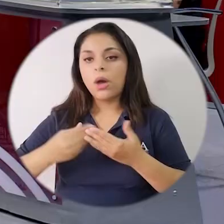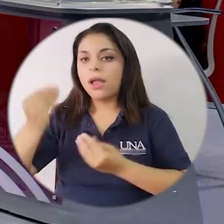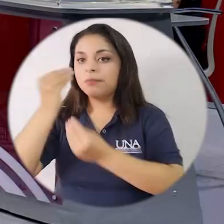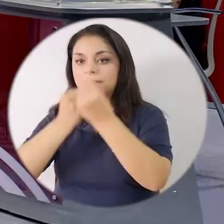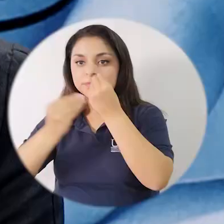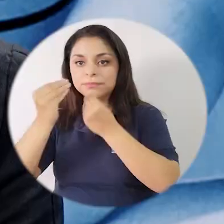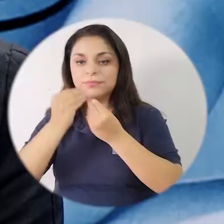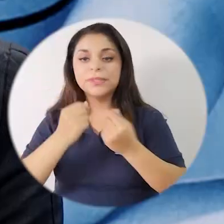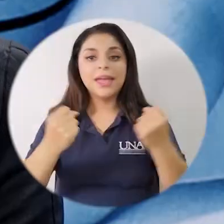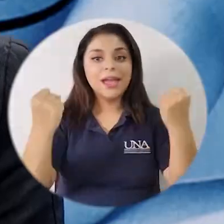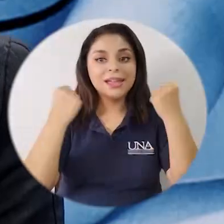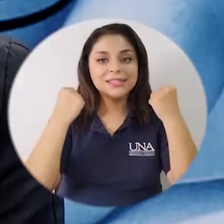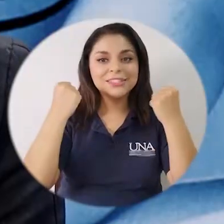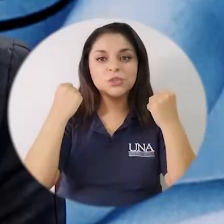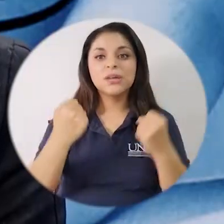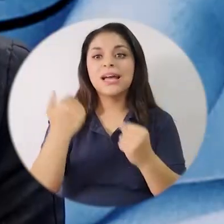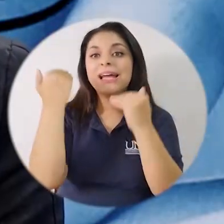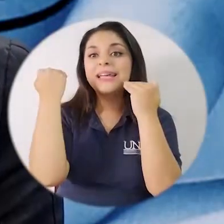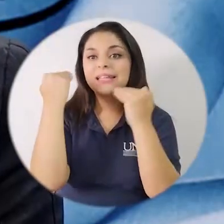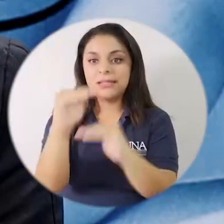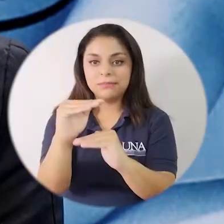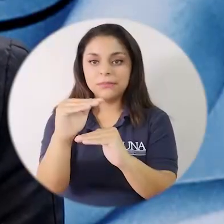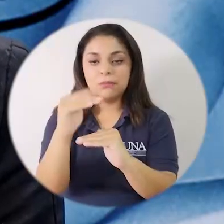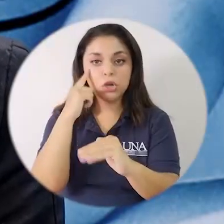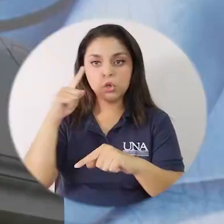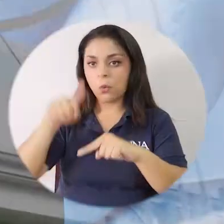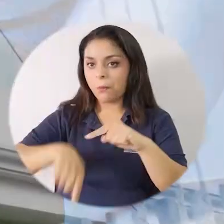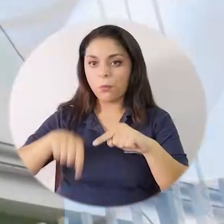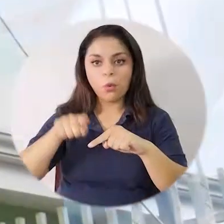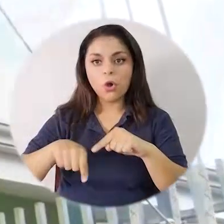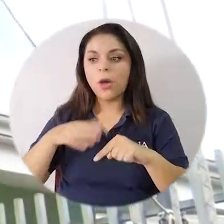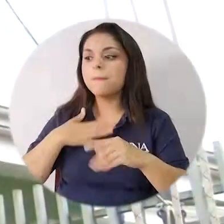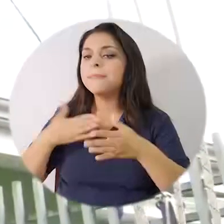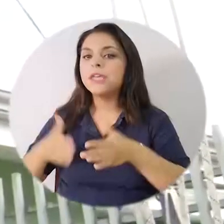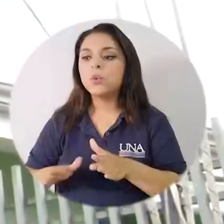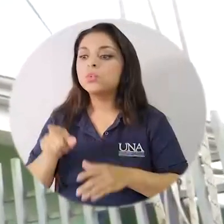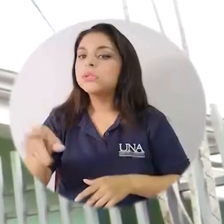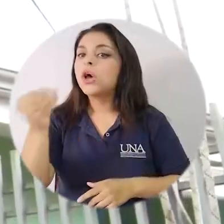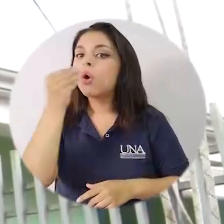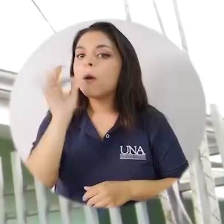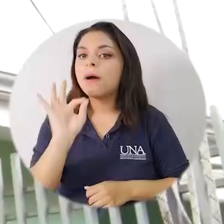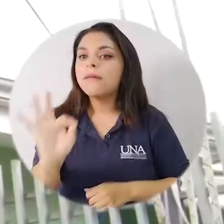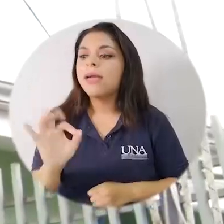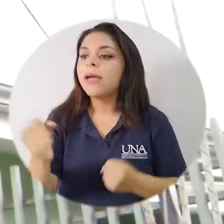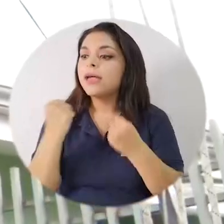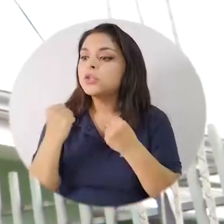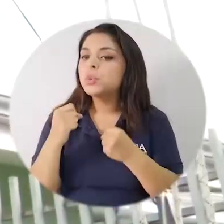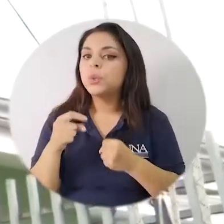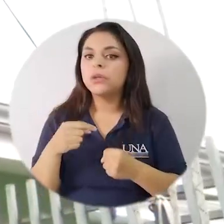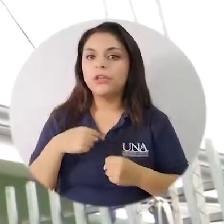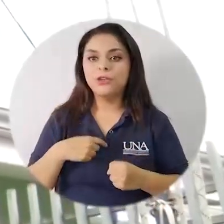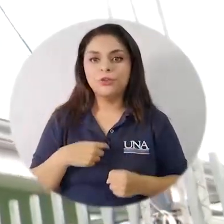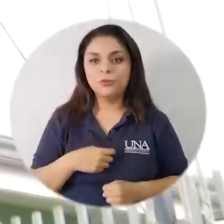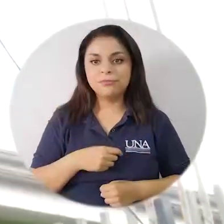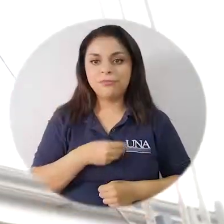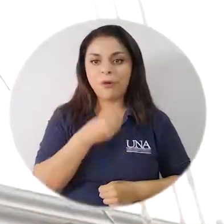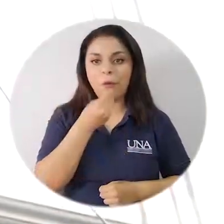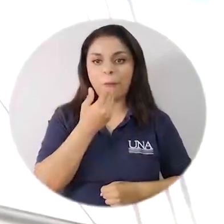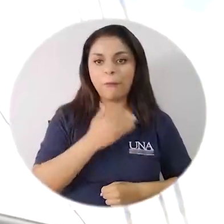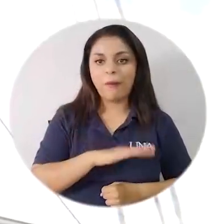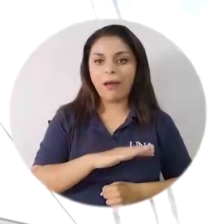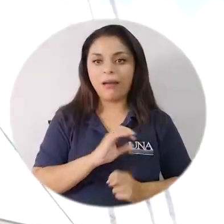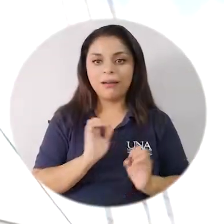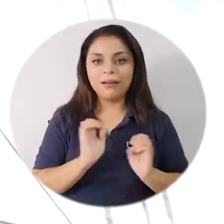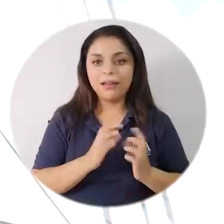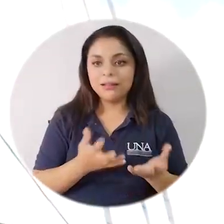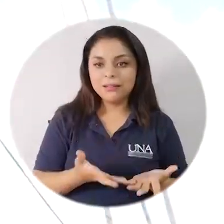alimentación, ejercicio, límites, porque yo no puedo decir a mi hijo, coma bien, haga ejercicio, y yo por otro lado no estoy